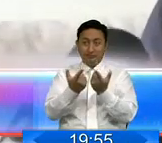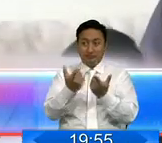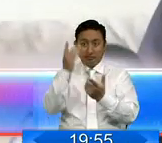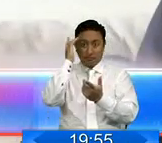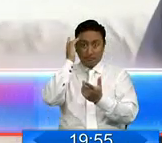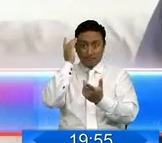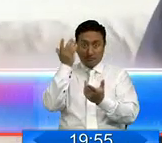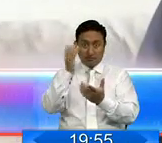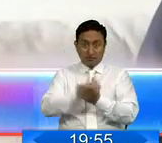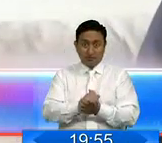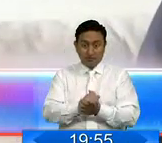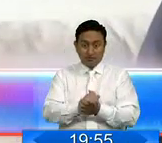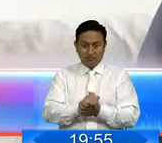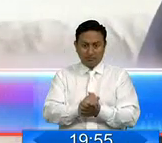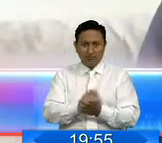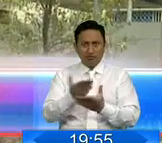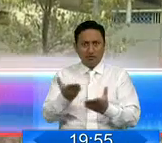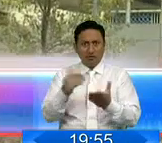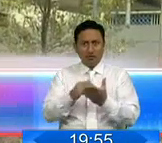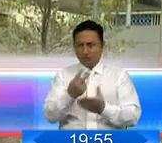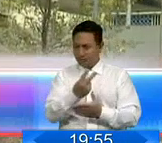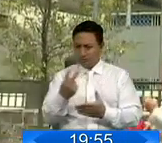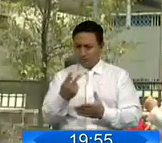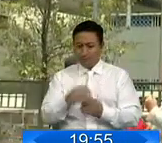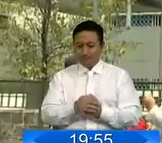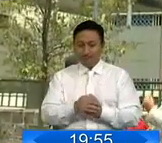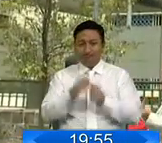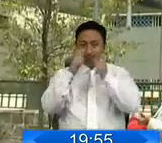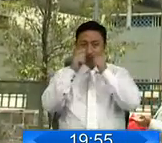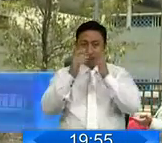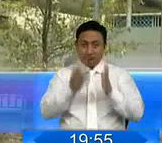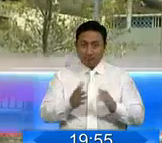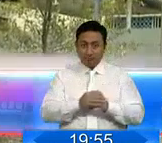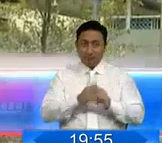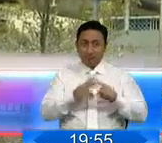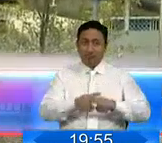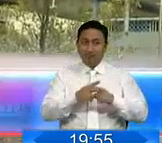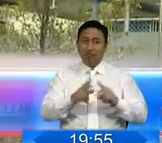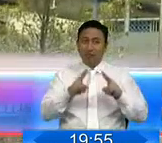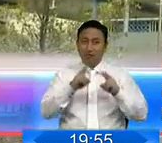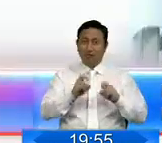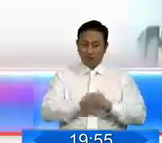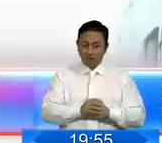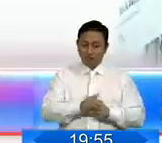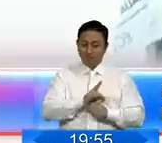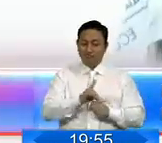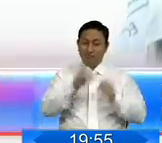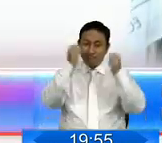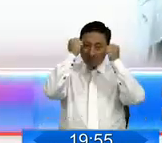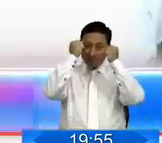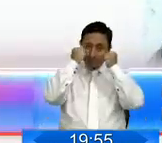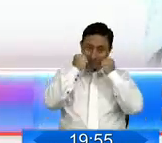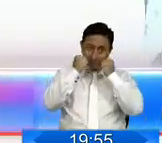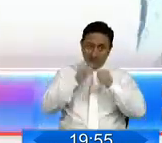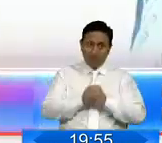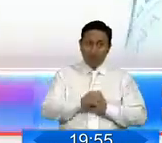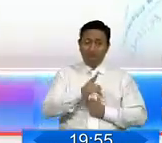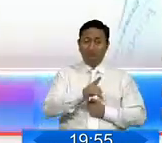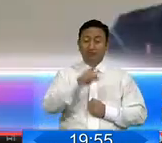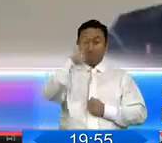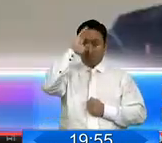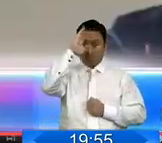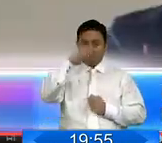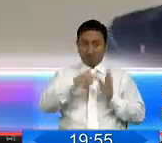preocupa, que se nos ubique a los dos. La Fiscalía ha iniciado una investigación bajo la figura de terrorismo. Según consta en la página oficial del